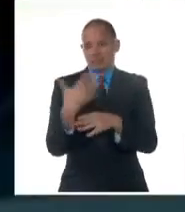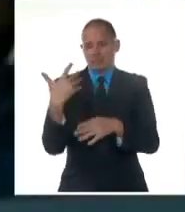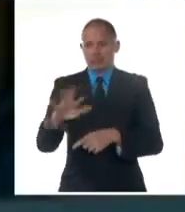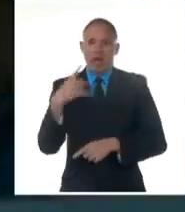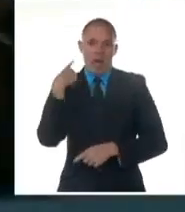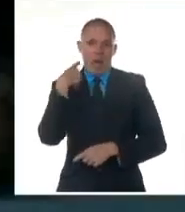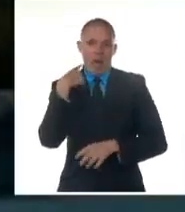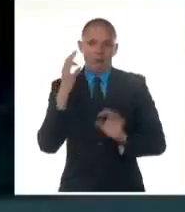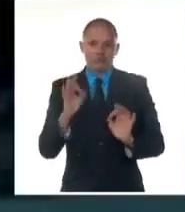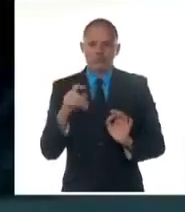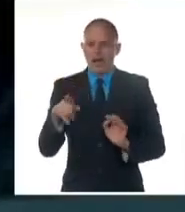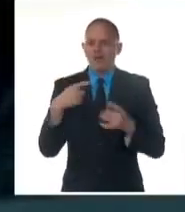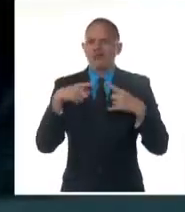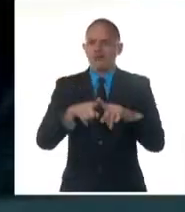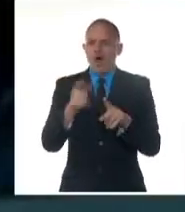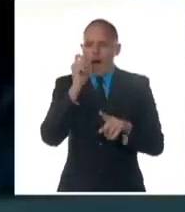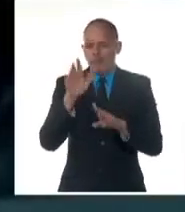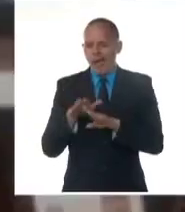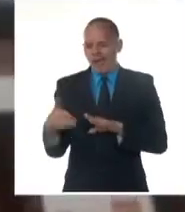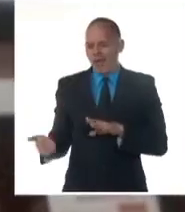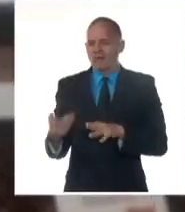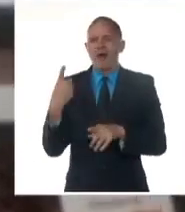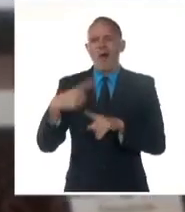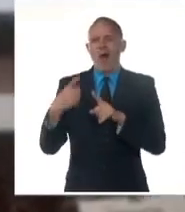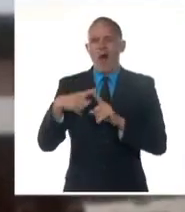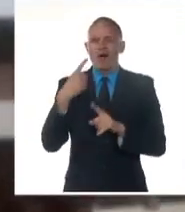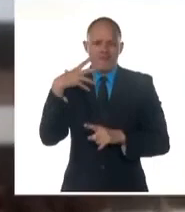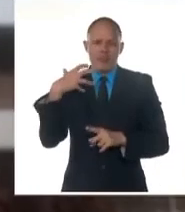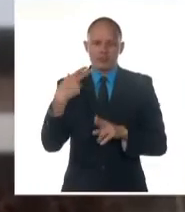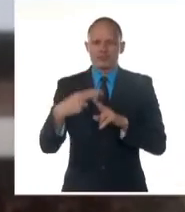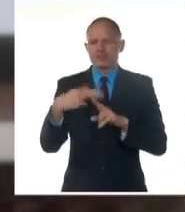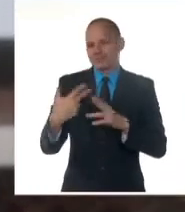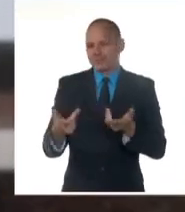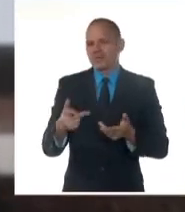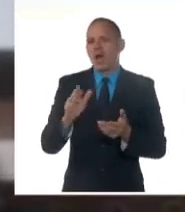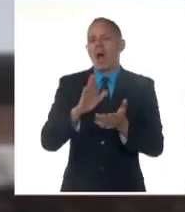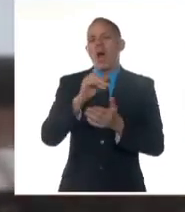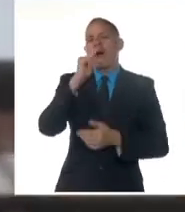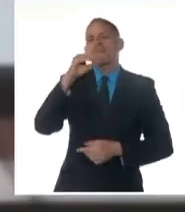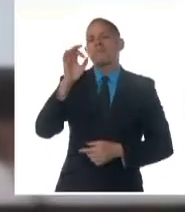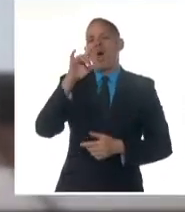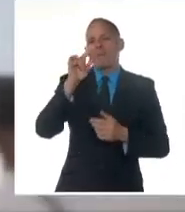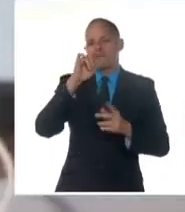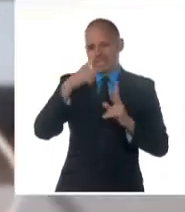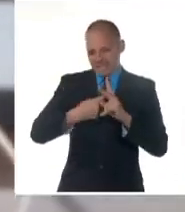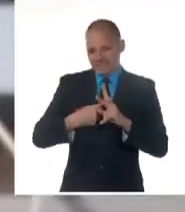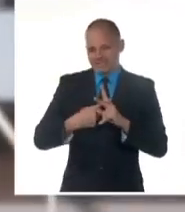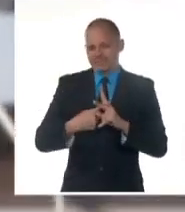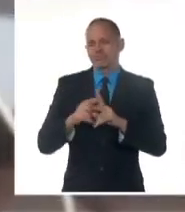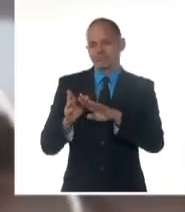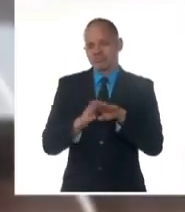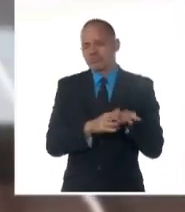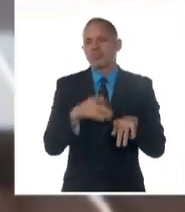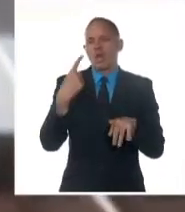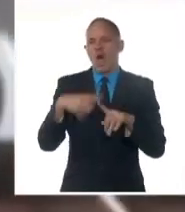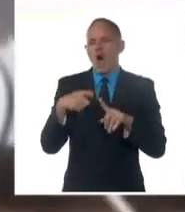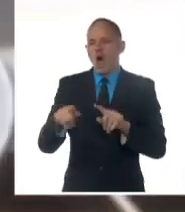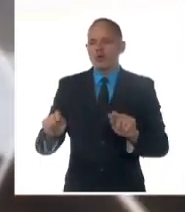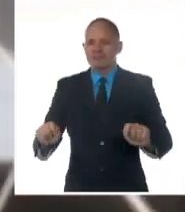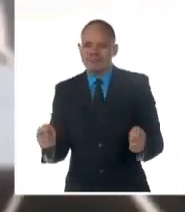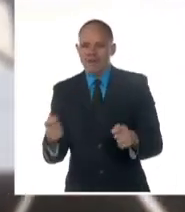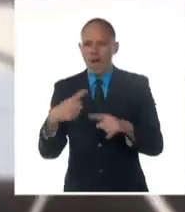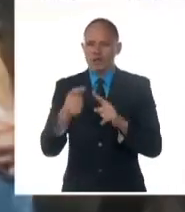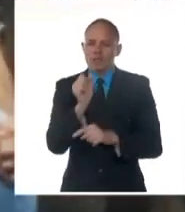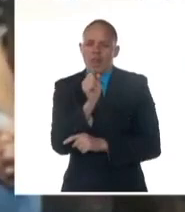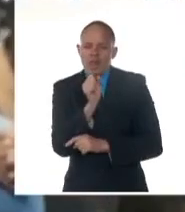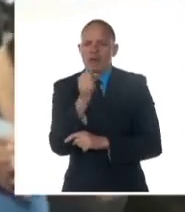años compartió cabina con el inigualable Bobby Salamanca y Piti Rivera, y también coincidió en cadenas de radio y televisión con Eddie Martin y